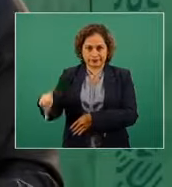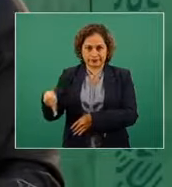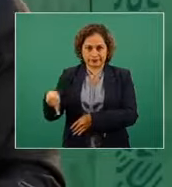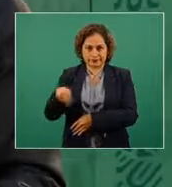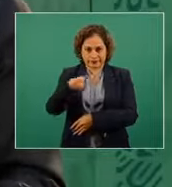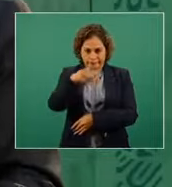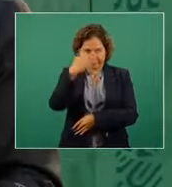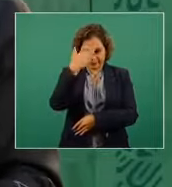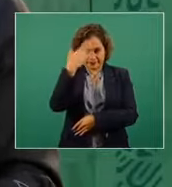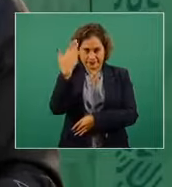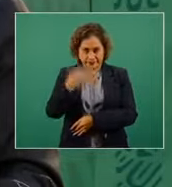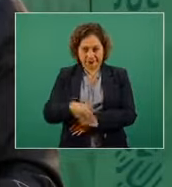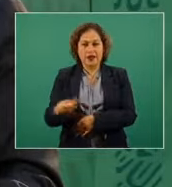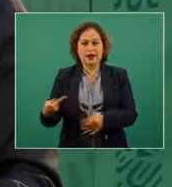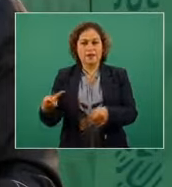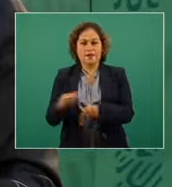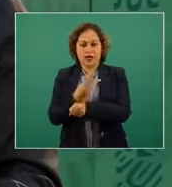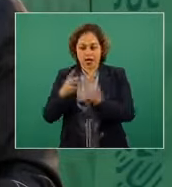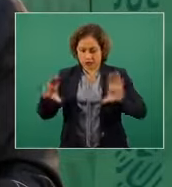opositores